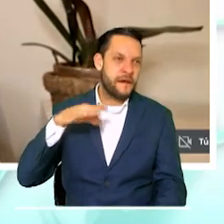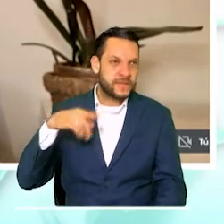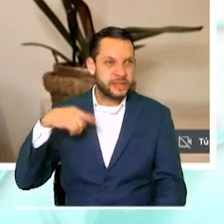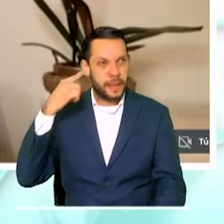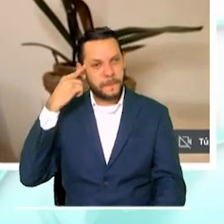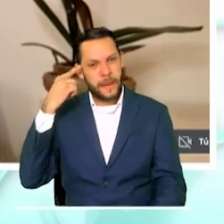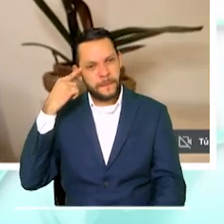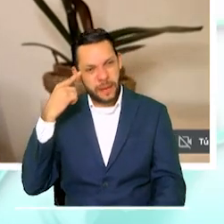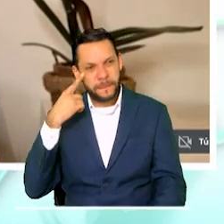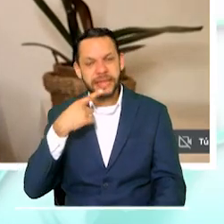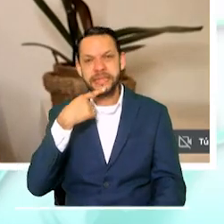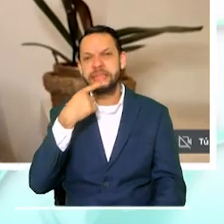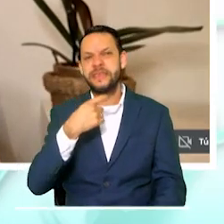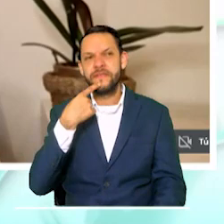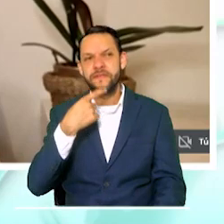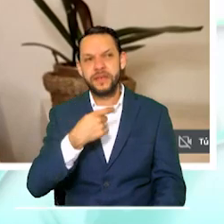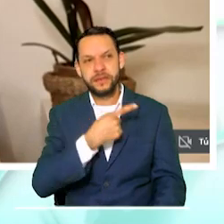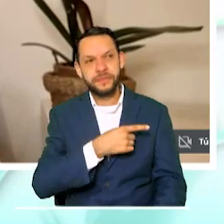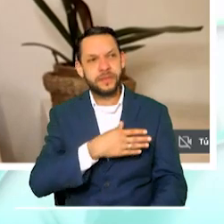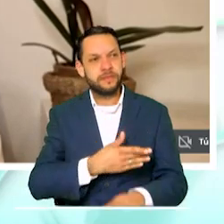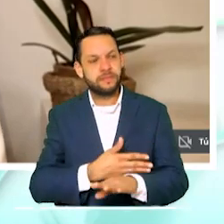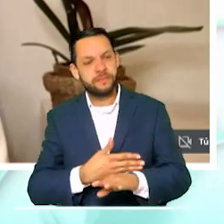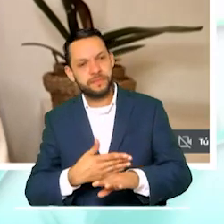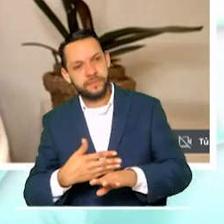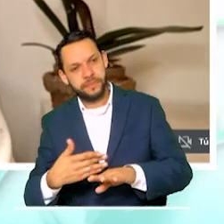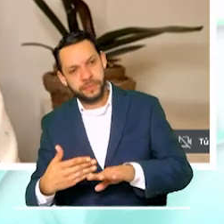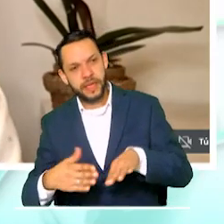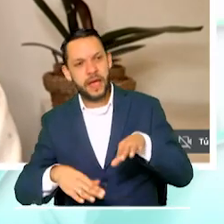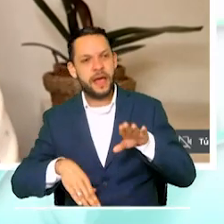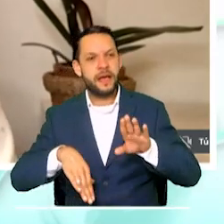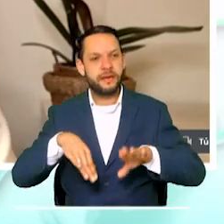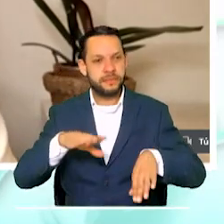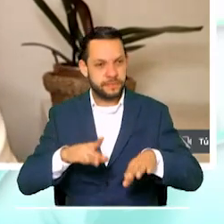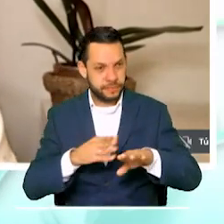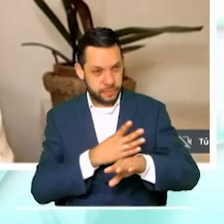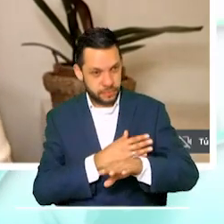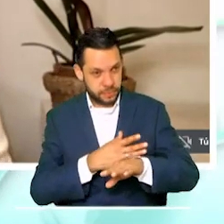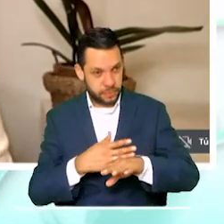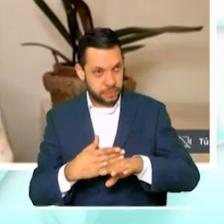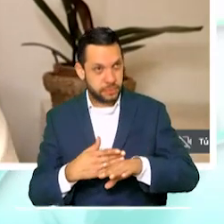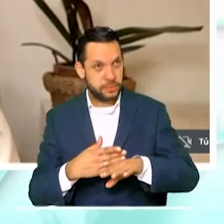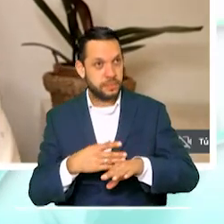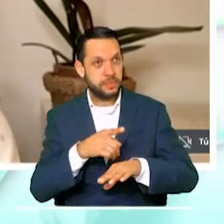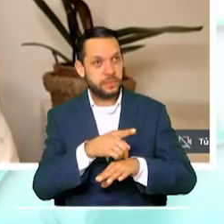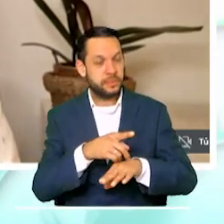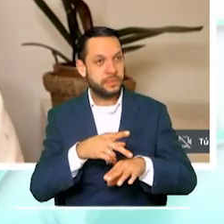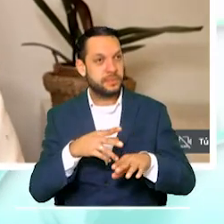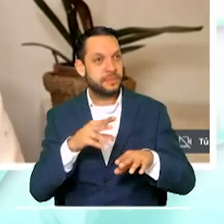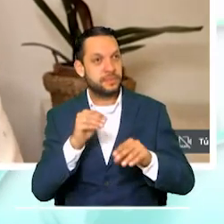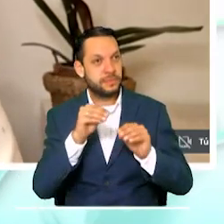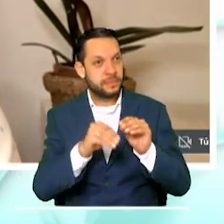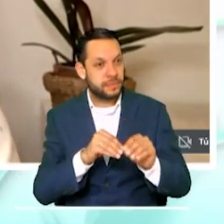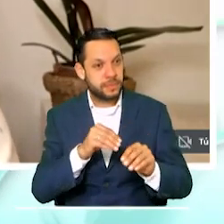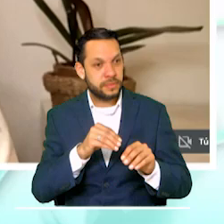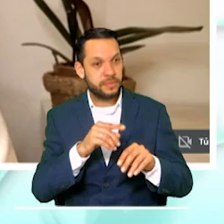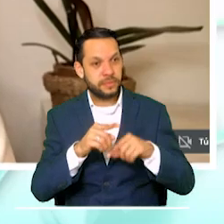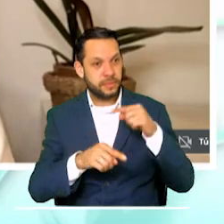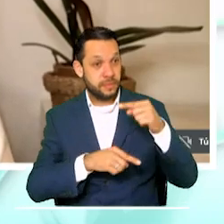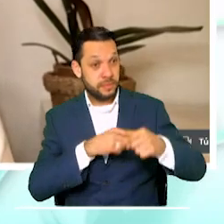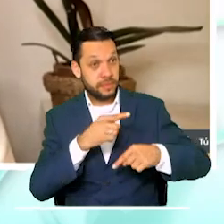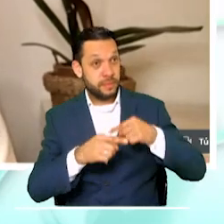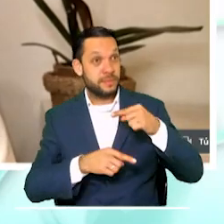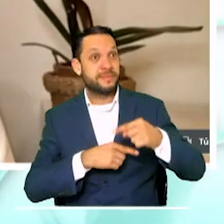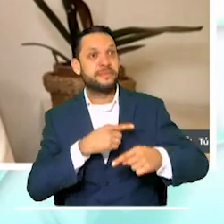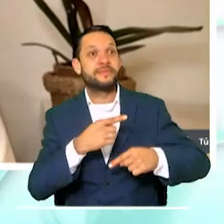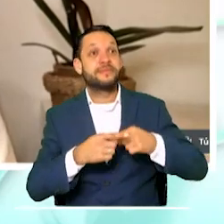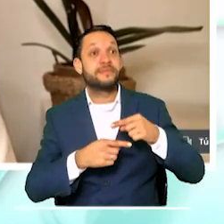sí, Roberto. A veces nuestra mente parece un hámster en esa rueda que anda y anda y anda. Y además estamos